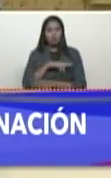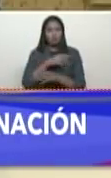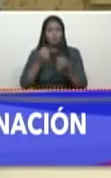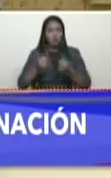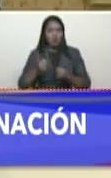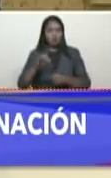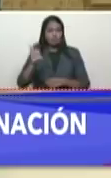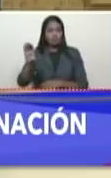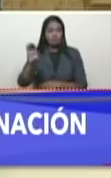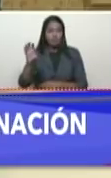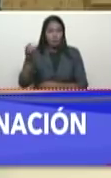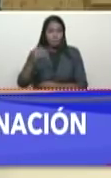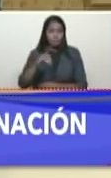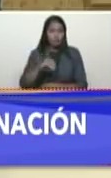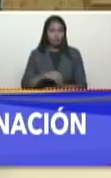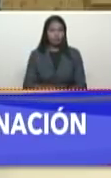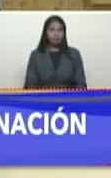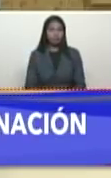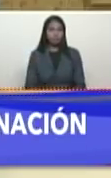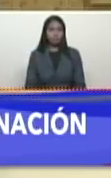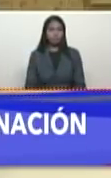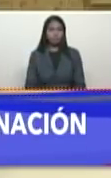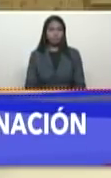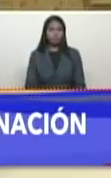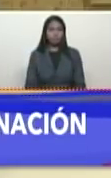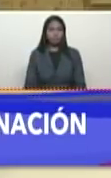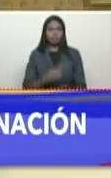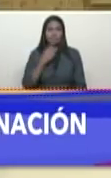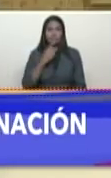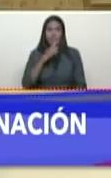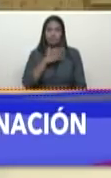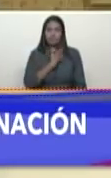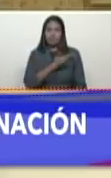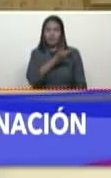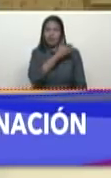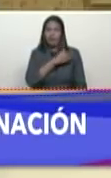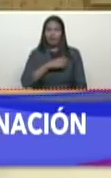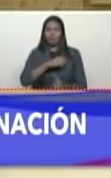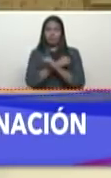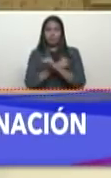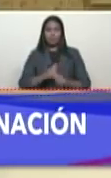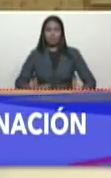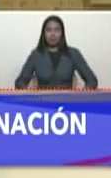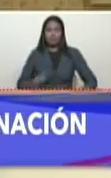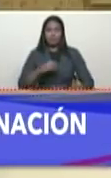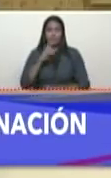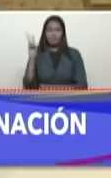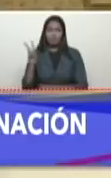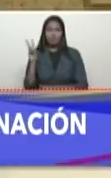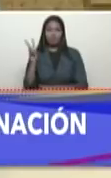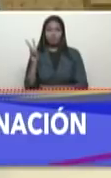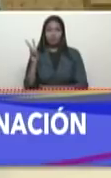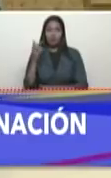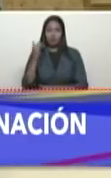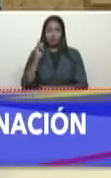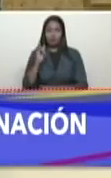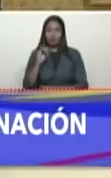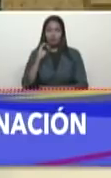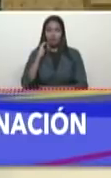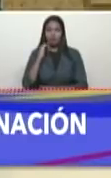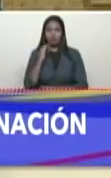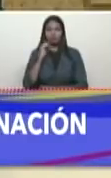estado ayer hablaba por el poder militar sin lugar a dudas poder en venezuela el poder militar es un gran